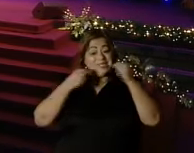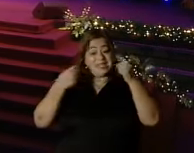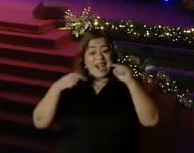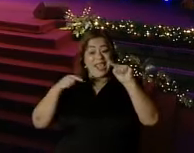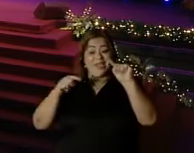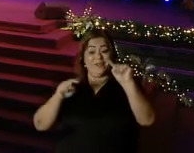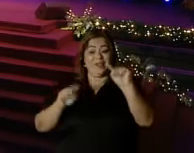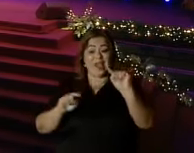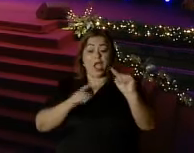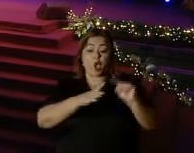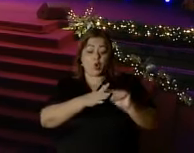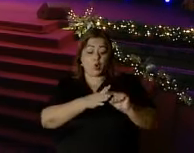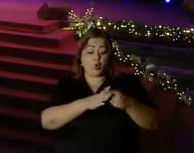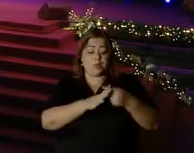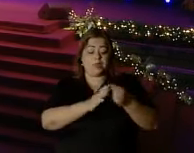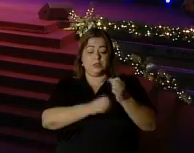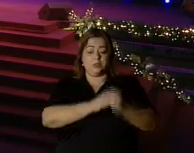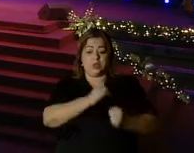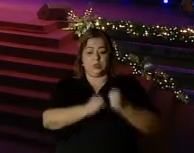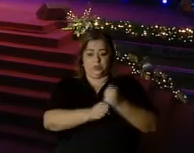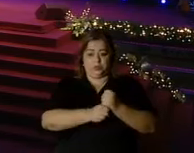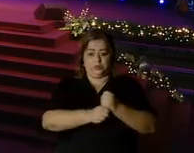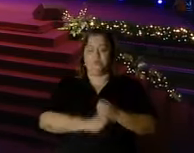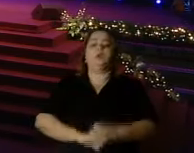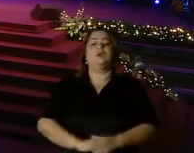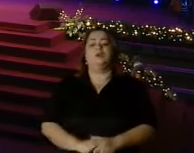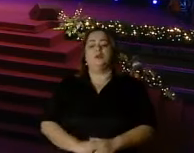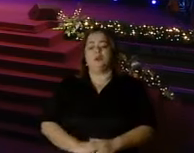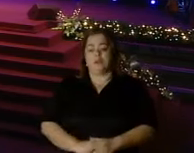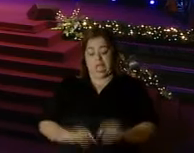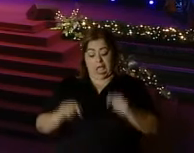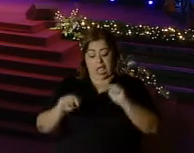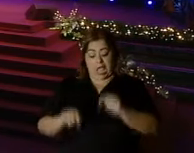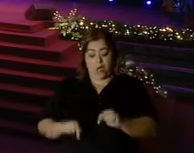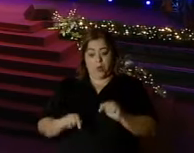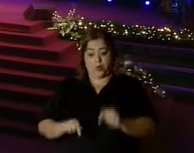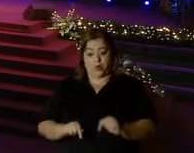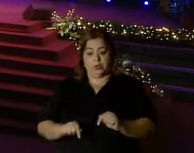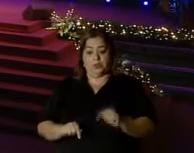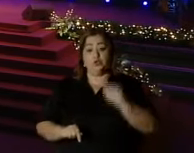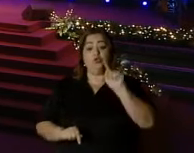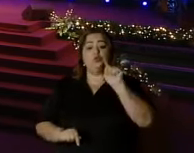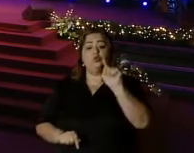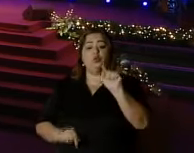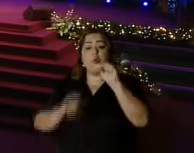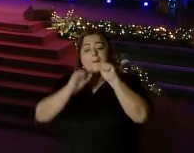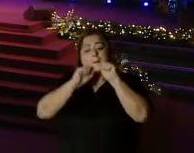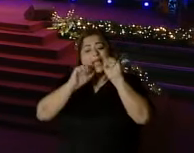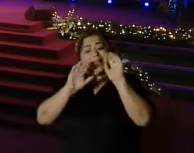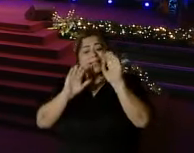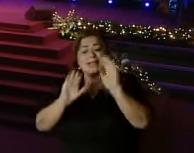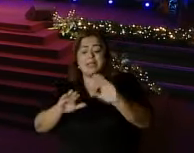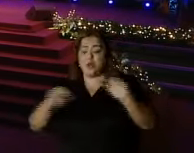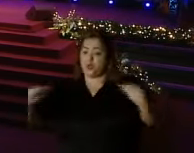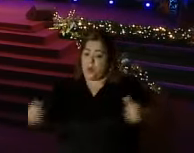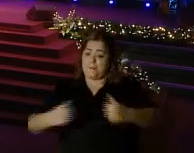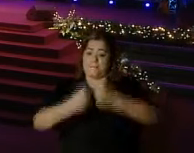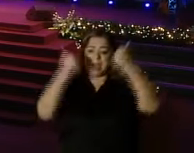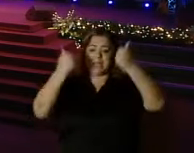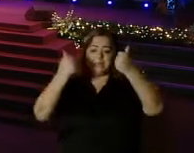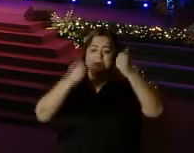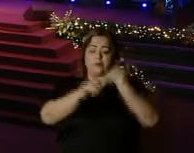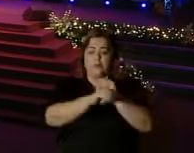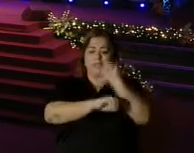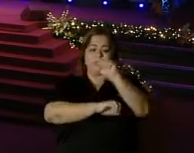Si usted llegó a diciembre, a este momento, usted ha sido más que vencedor este año, amén. Así